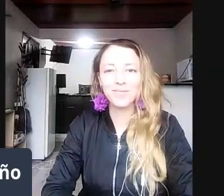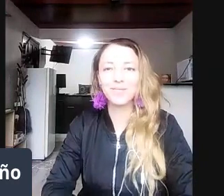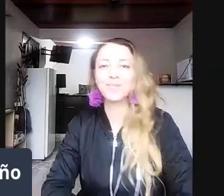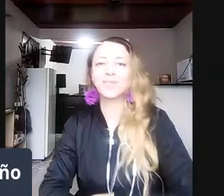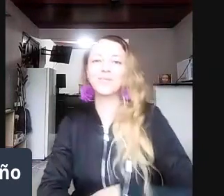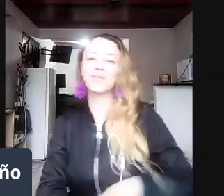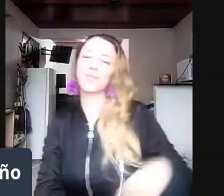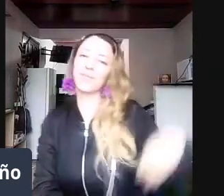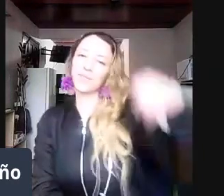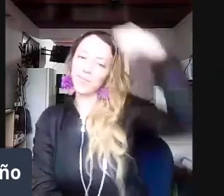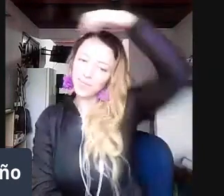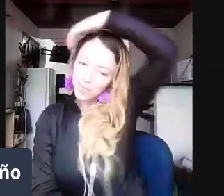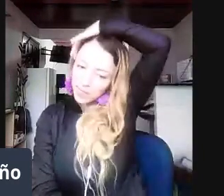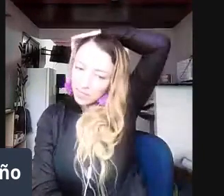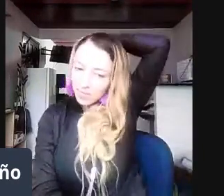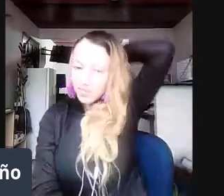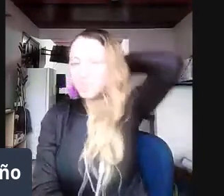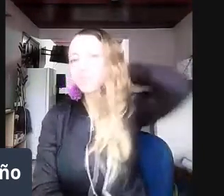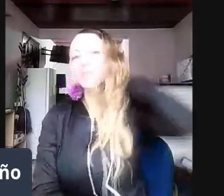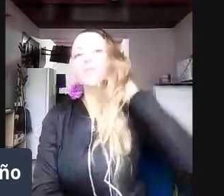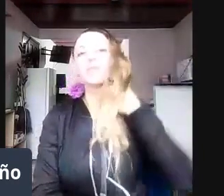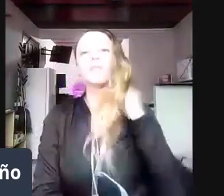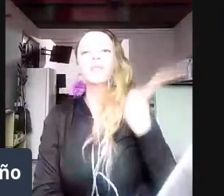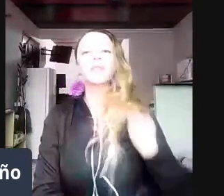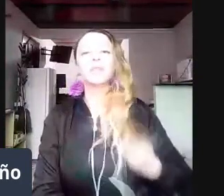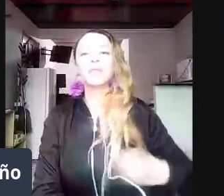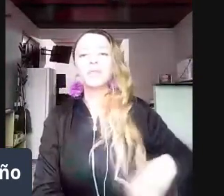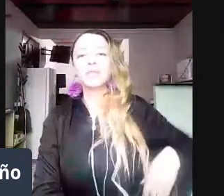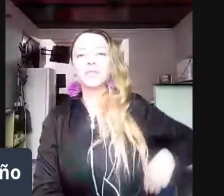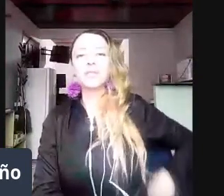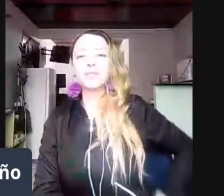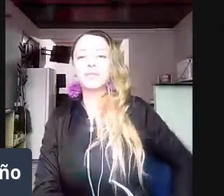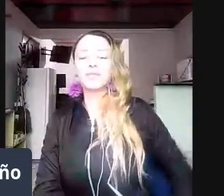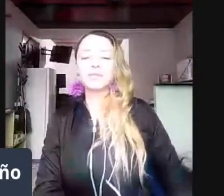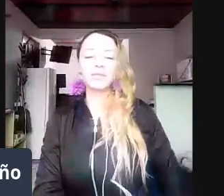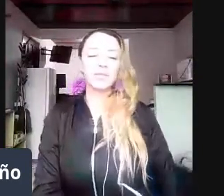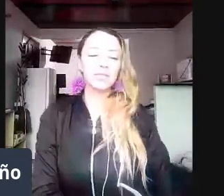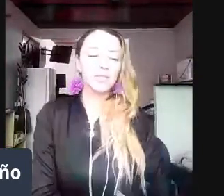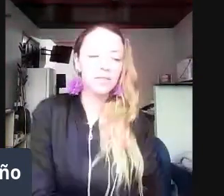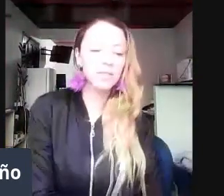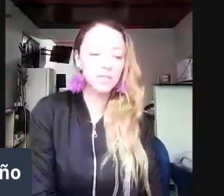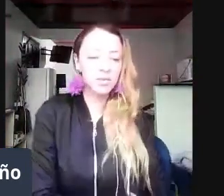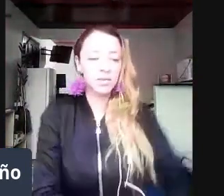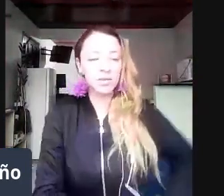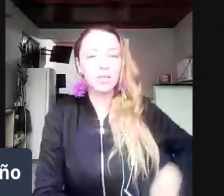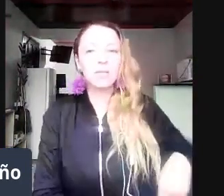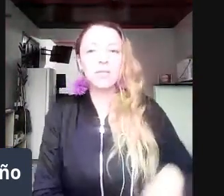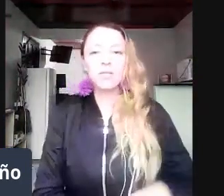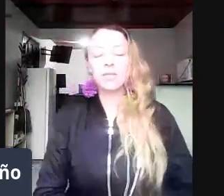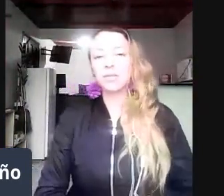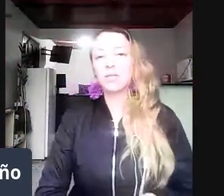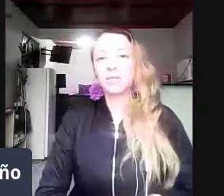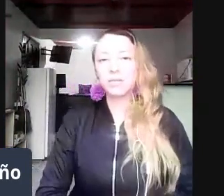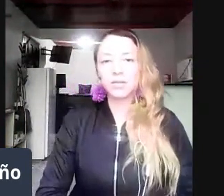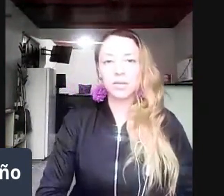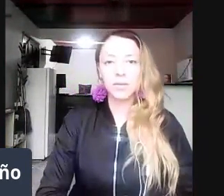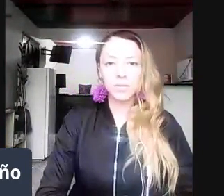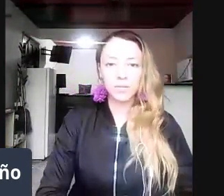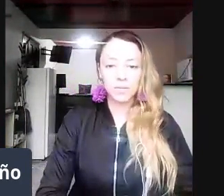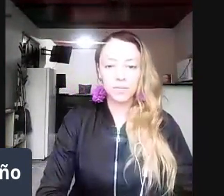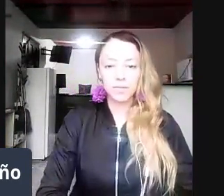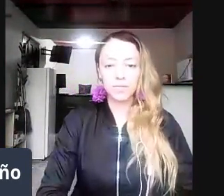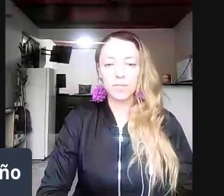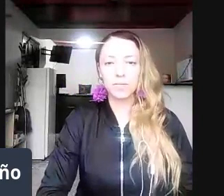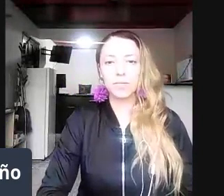sería que a lo mejor me ayudaría a un testimonio y las maneja negar son